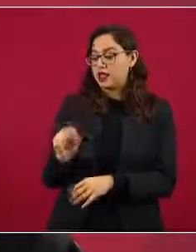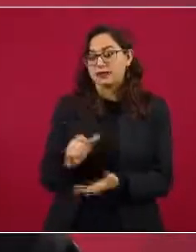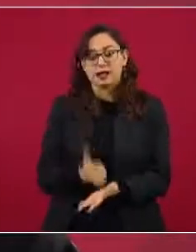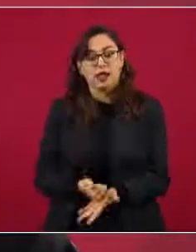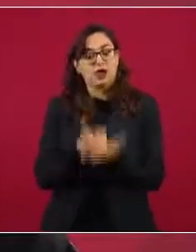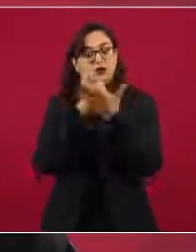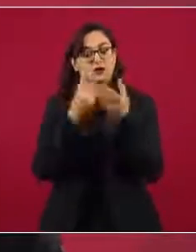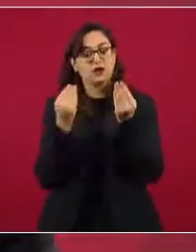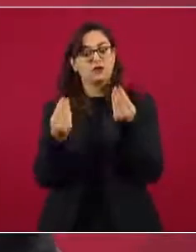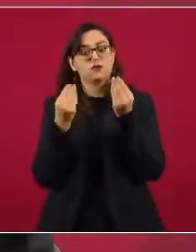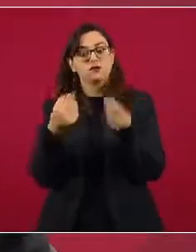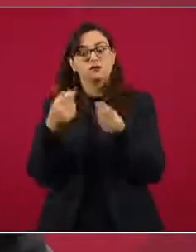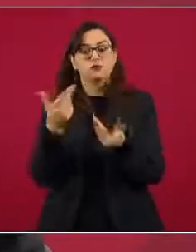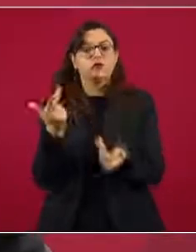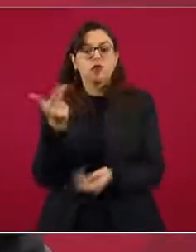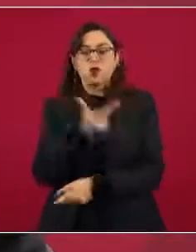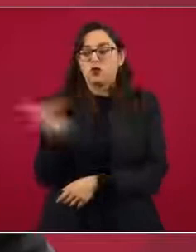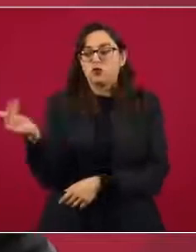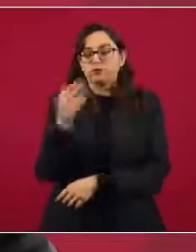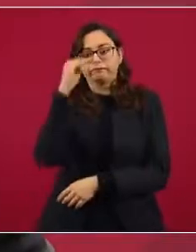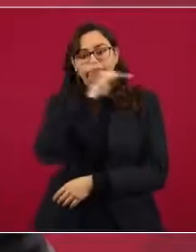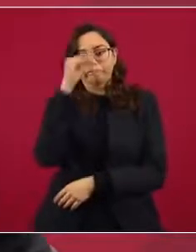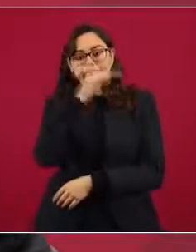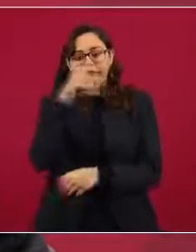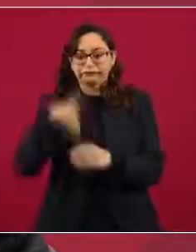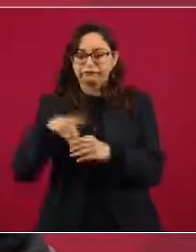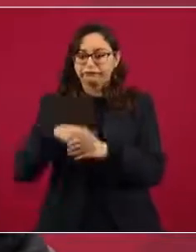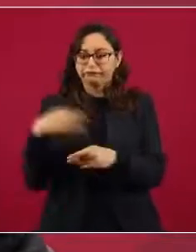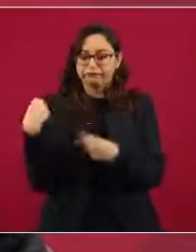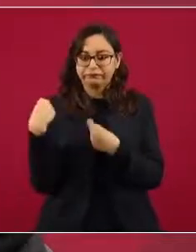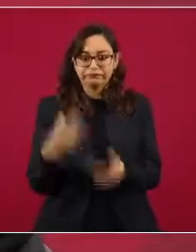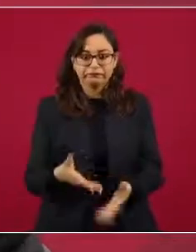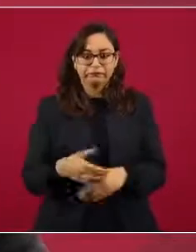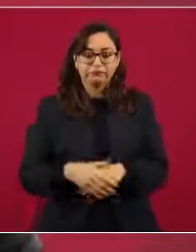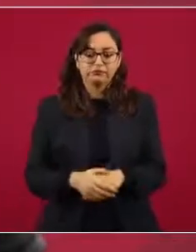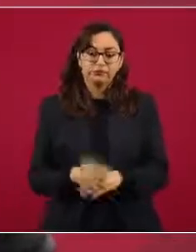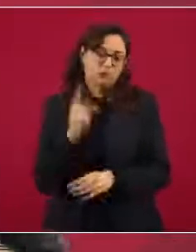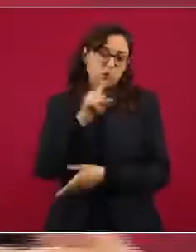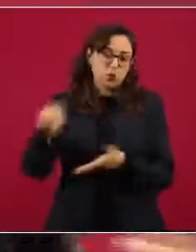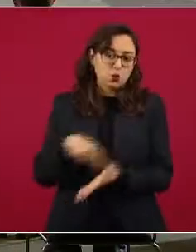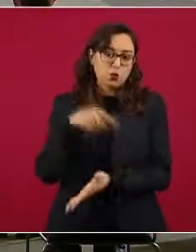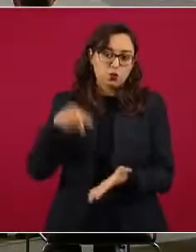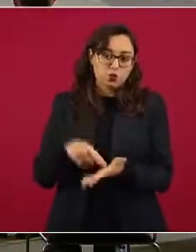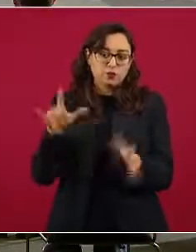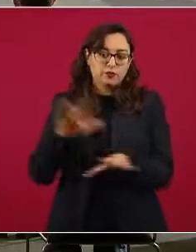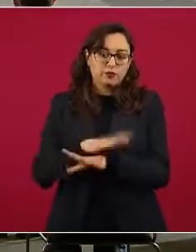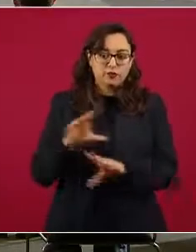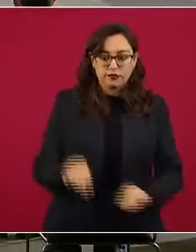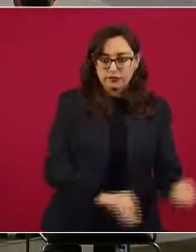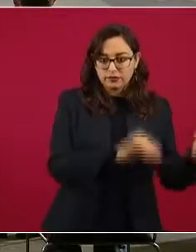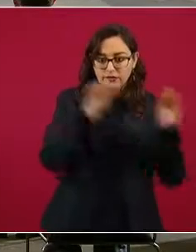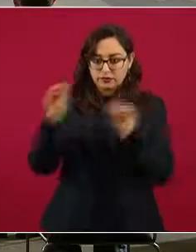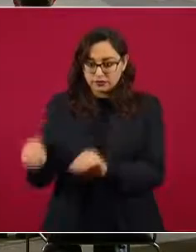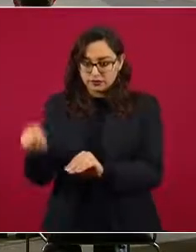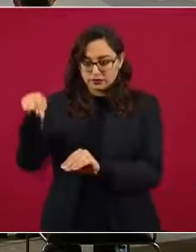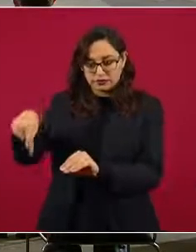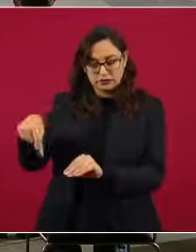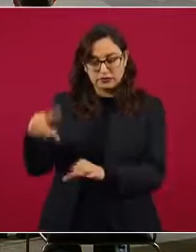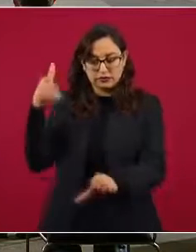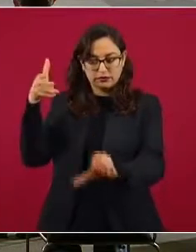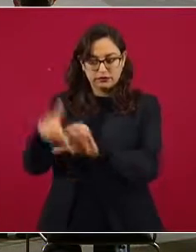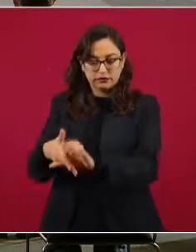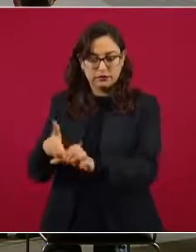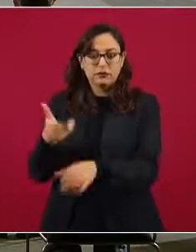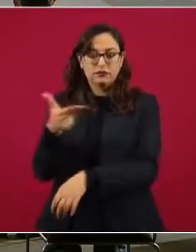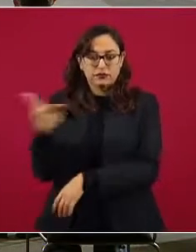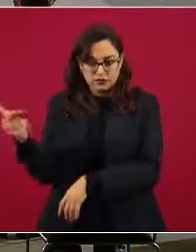sea posible. En ese sentido, están en un solo lugar, se transportan todos los días a las unidades